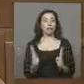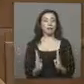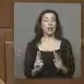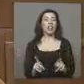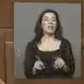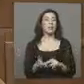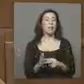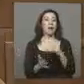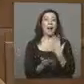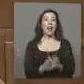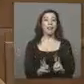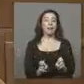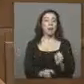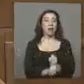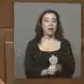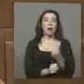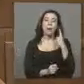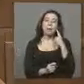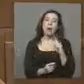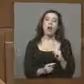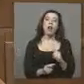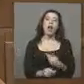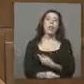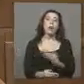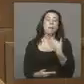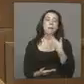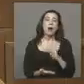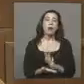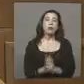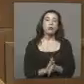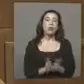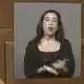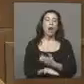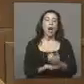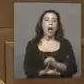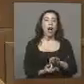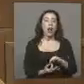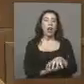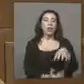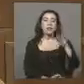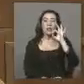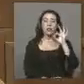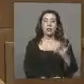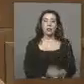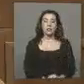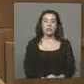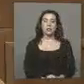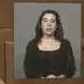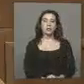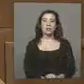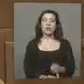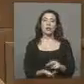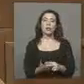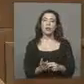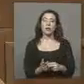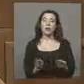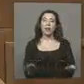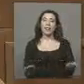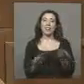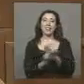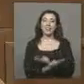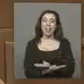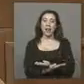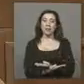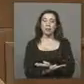laboral. ¿Para qué? Para repartir mejor los productos de la riqueza. Uno de los déficits de la transición, y hay que